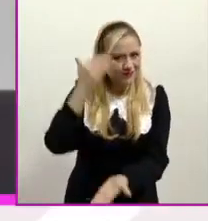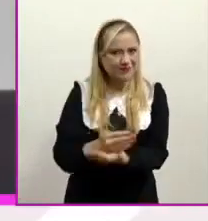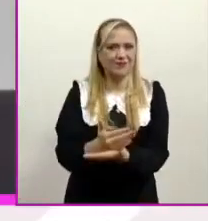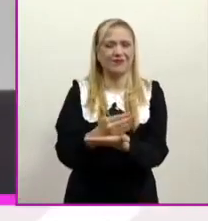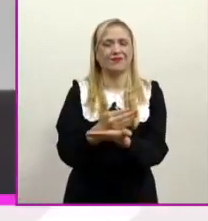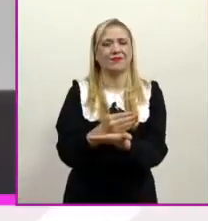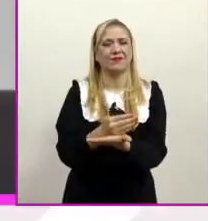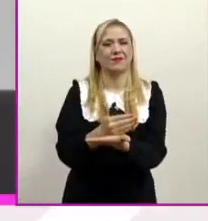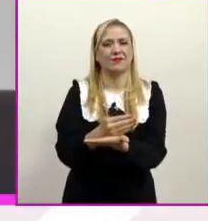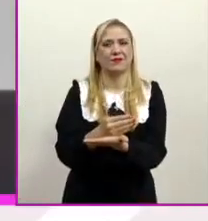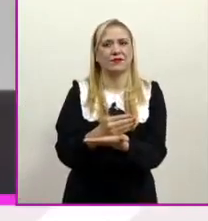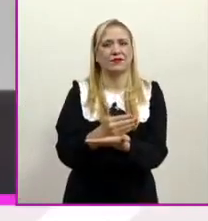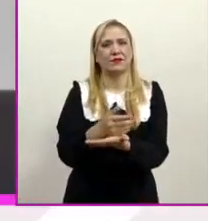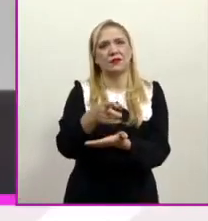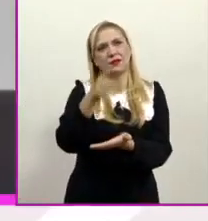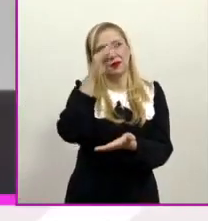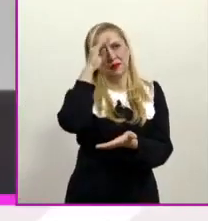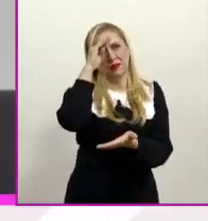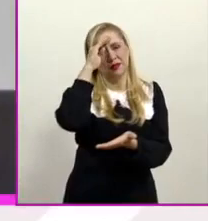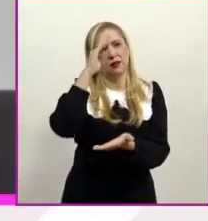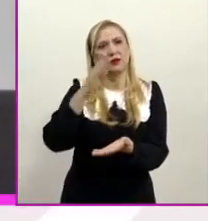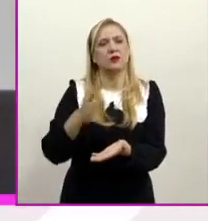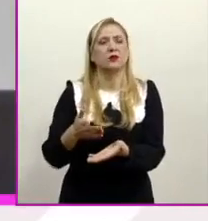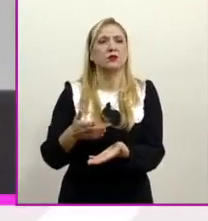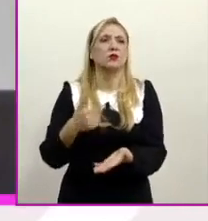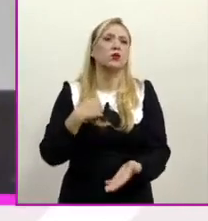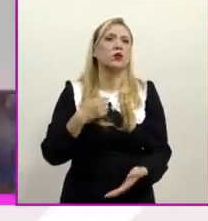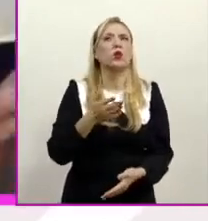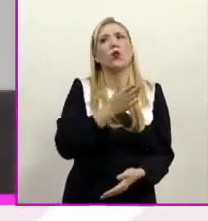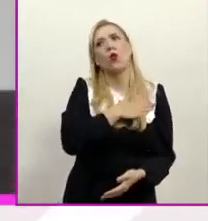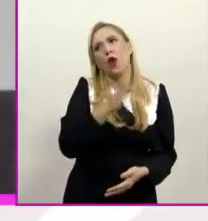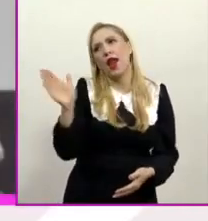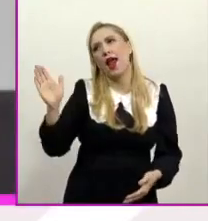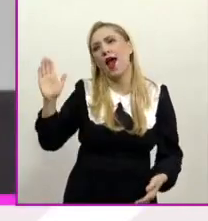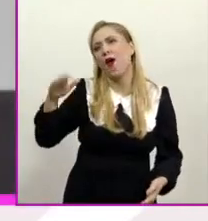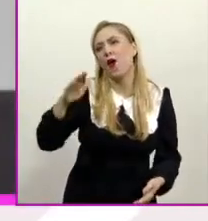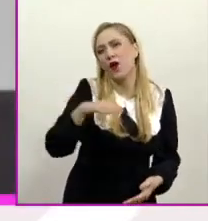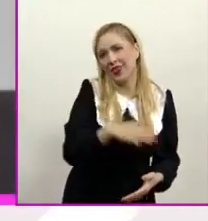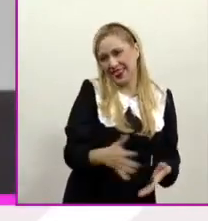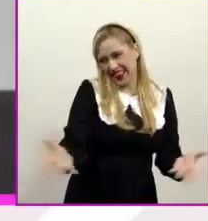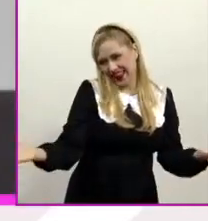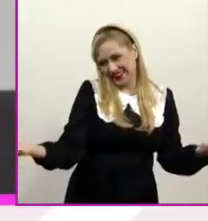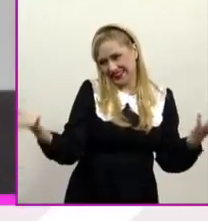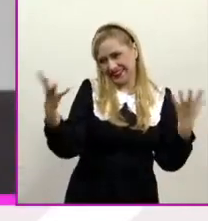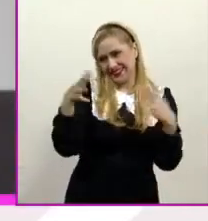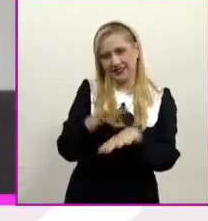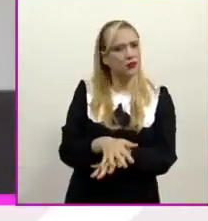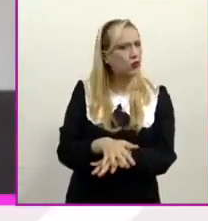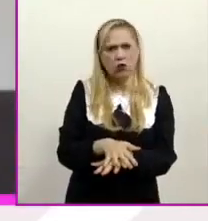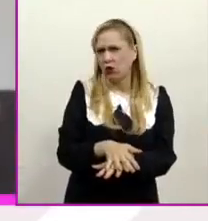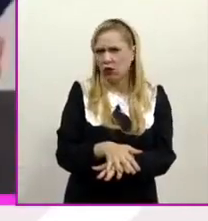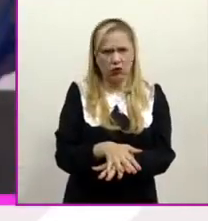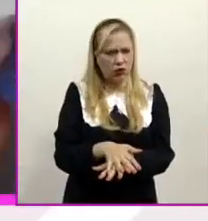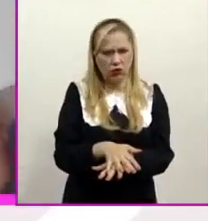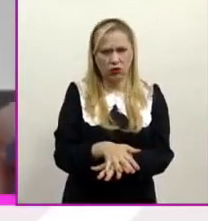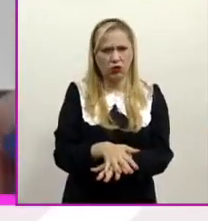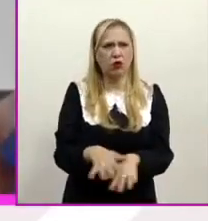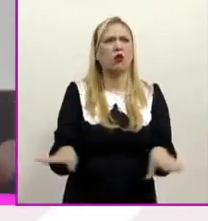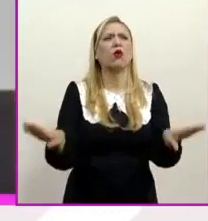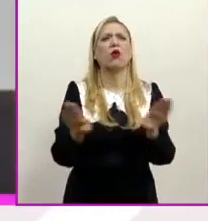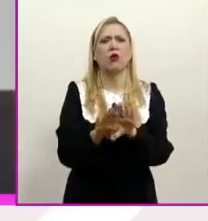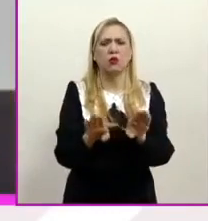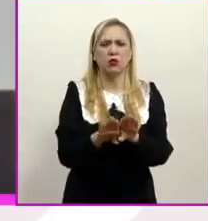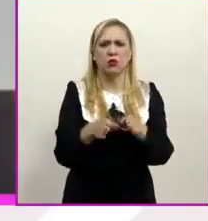decir, no es nada más no es por buena onda, no es por integrar, sino integrar cómo. Es abrir